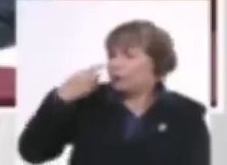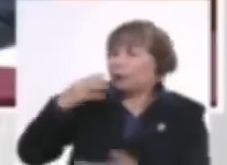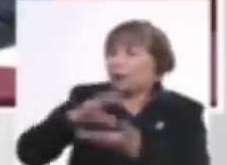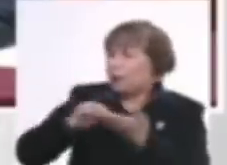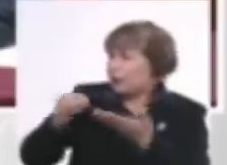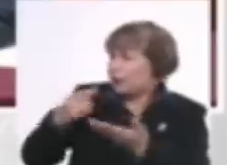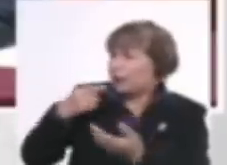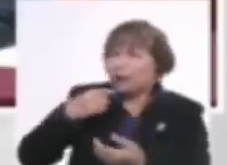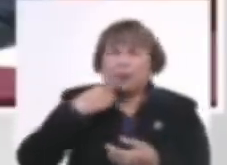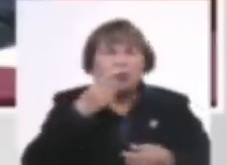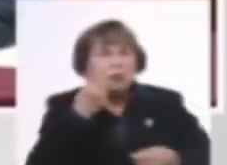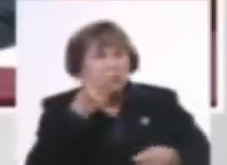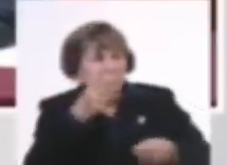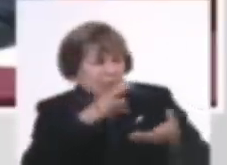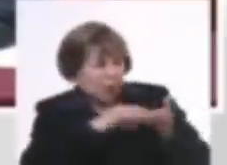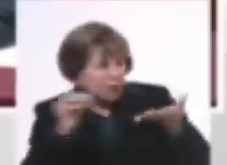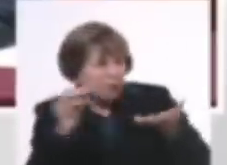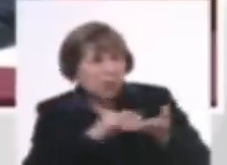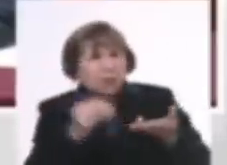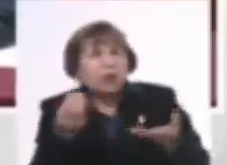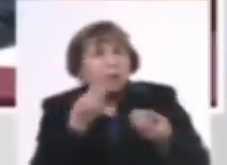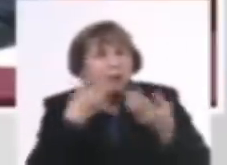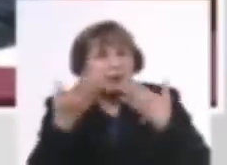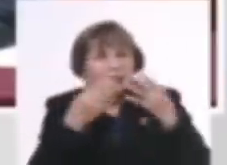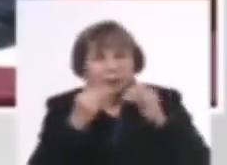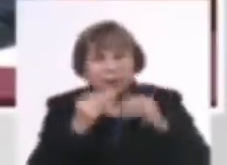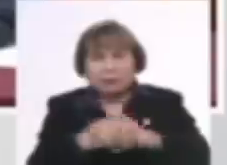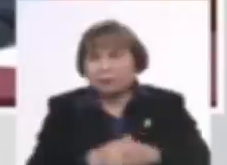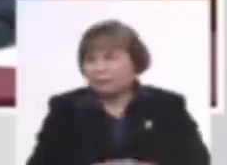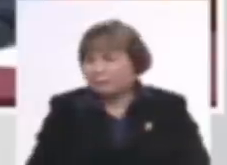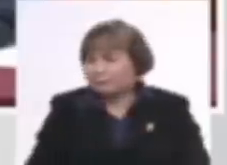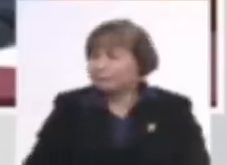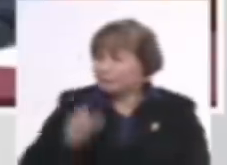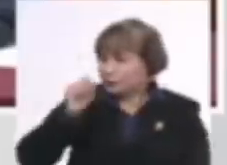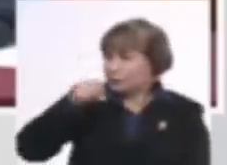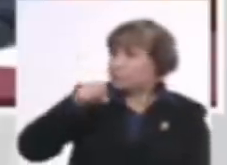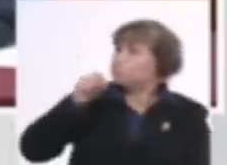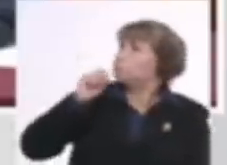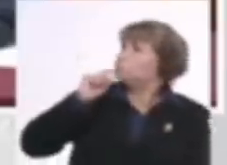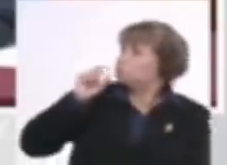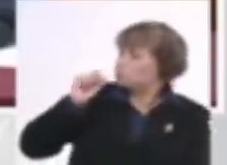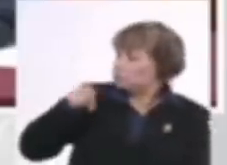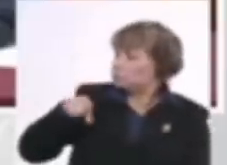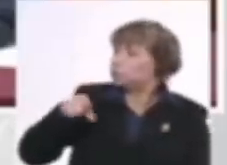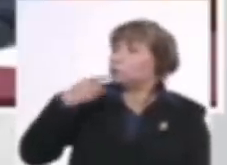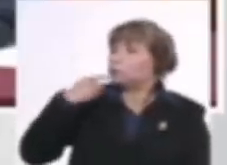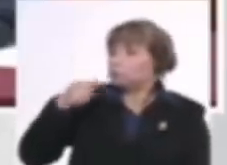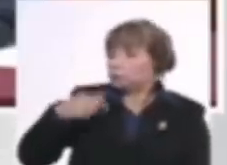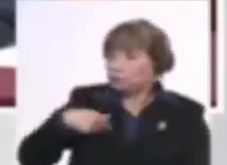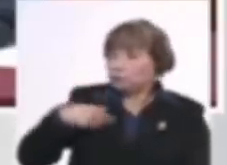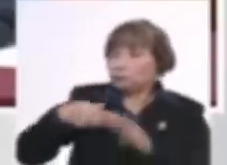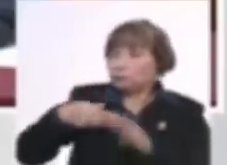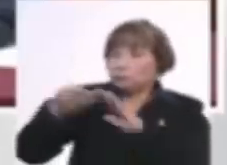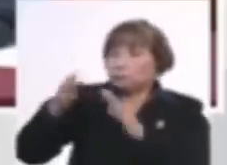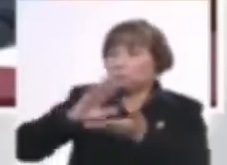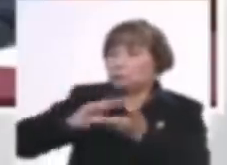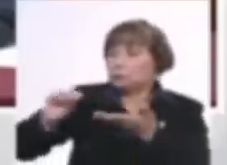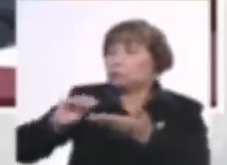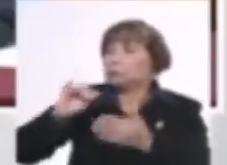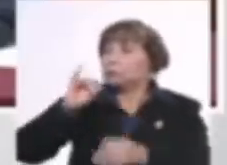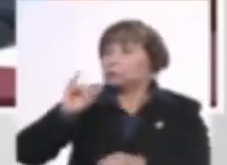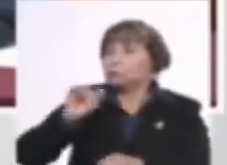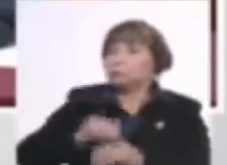a sacar copias y usted le hace la conversación? Sí. Esto, voy a sacar fotocopias